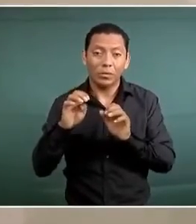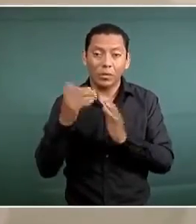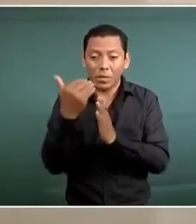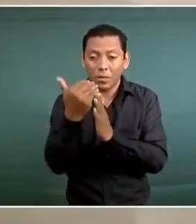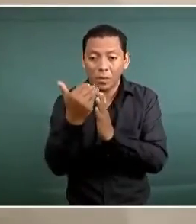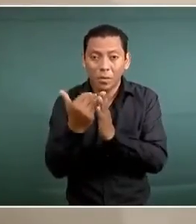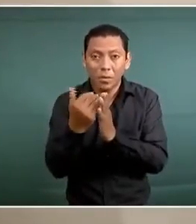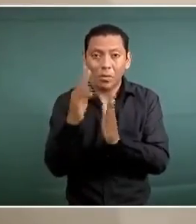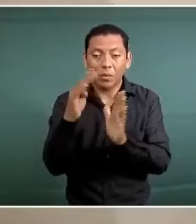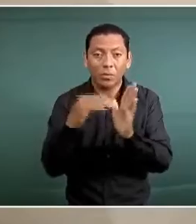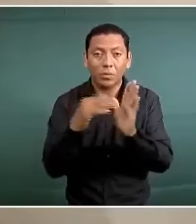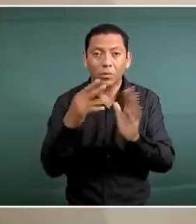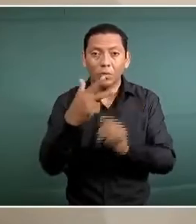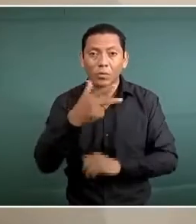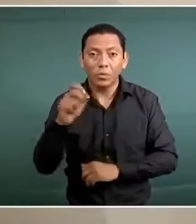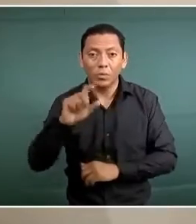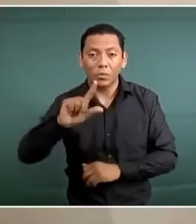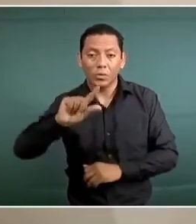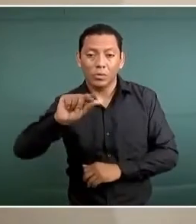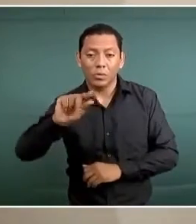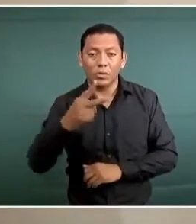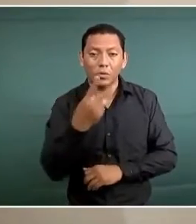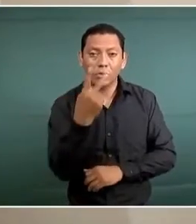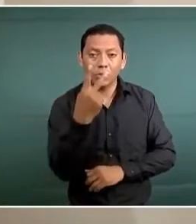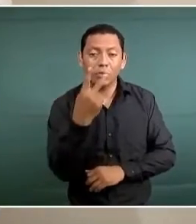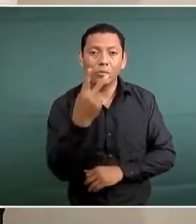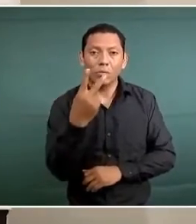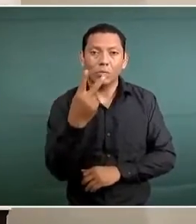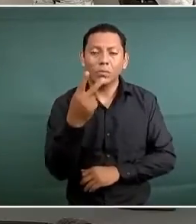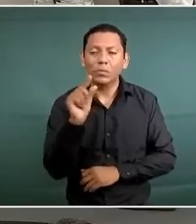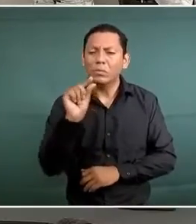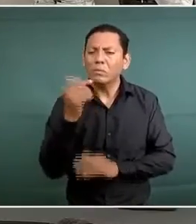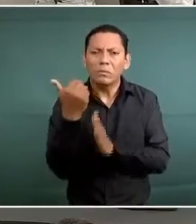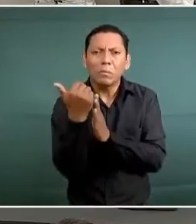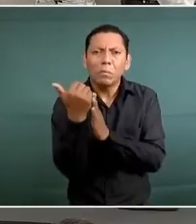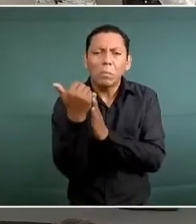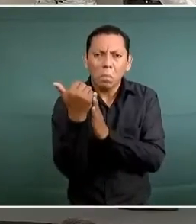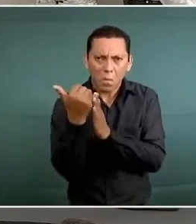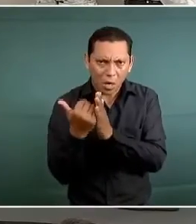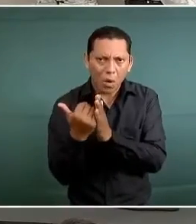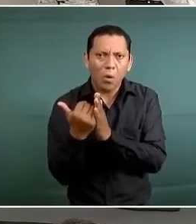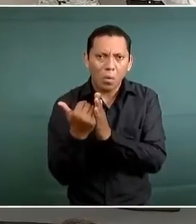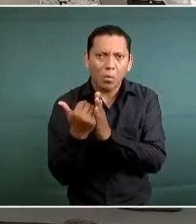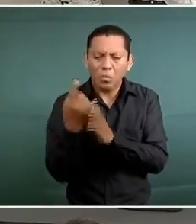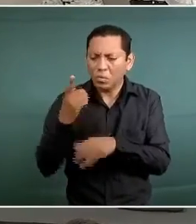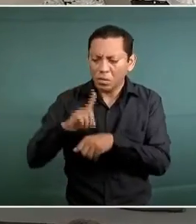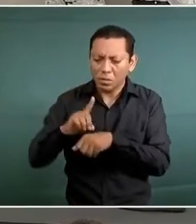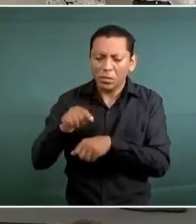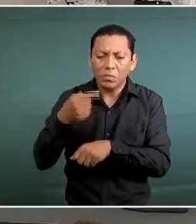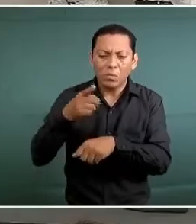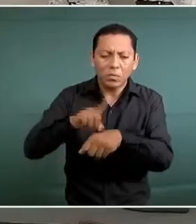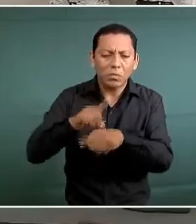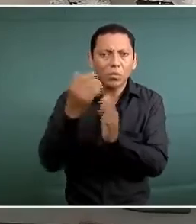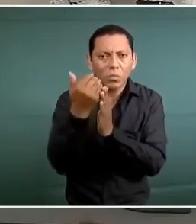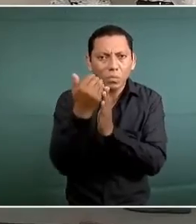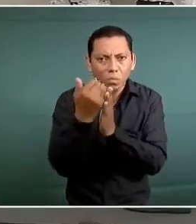cuatro mil ochocientos setenta y dos. También una pequeña disminución.